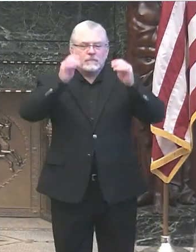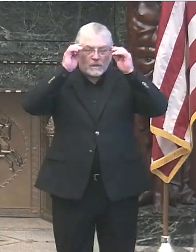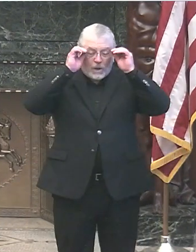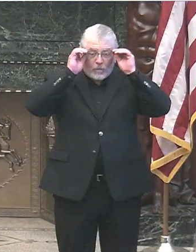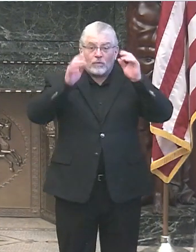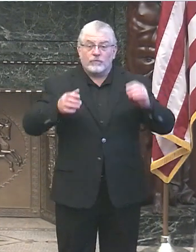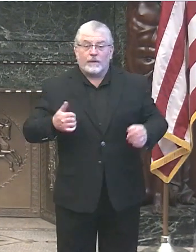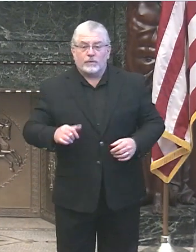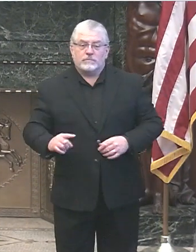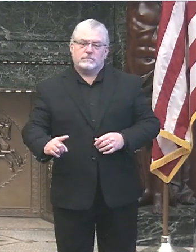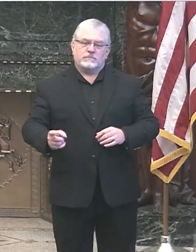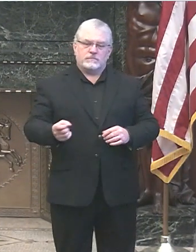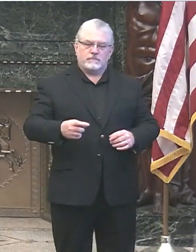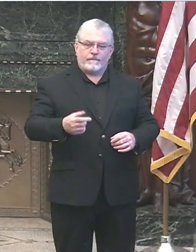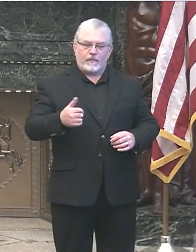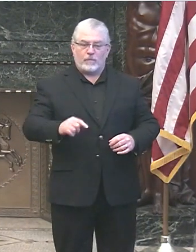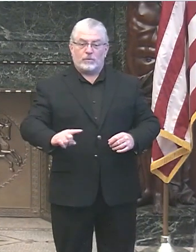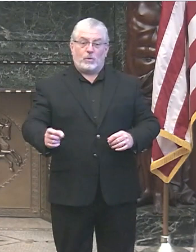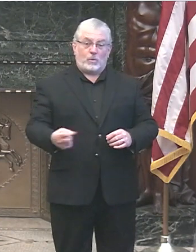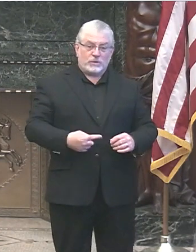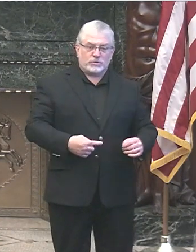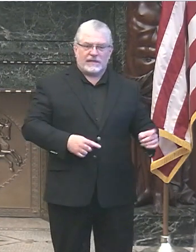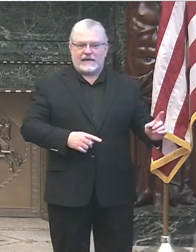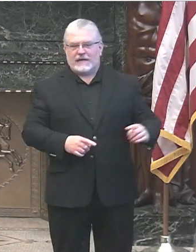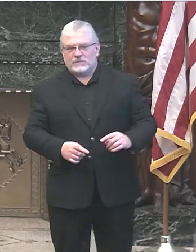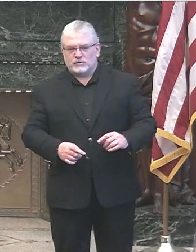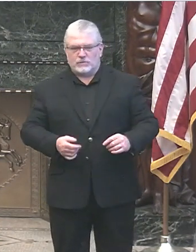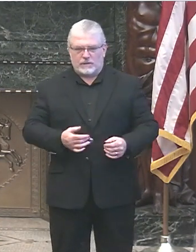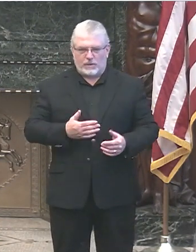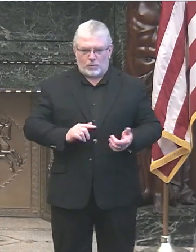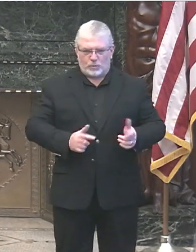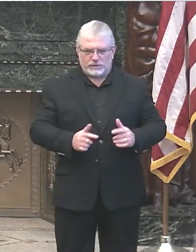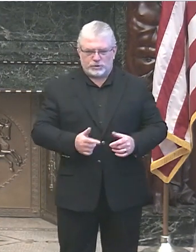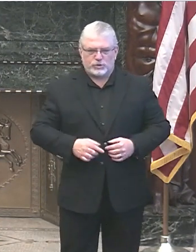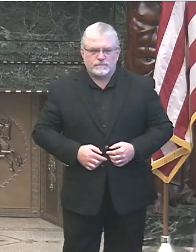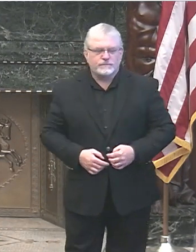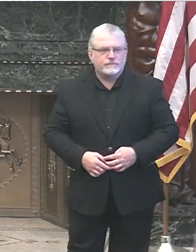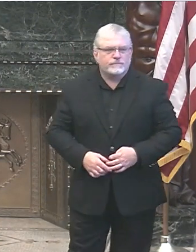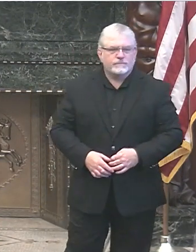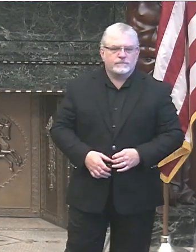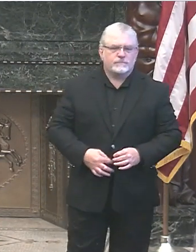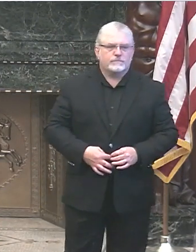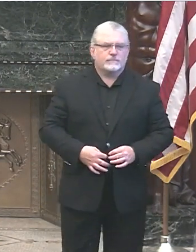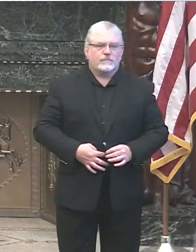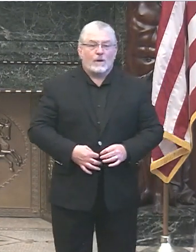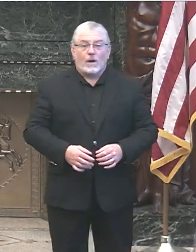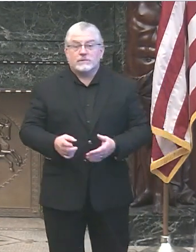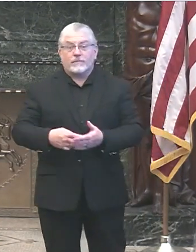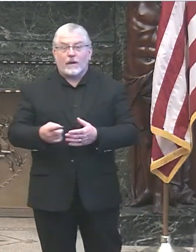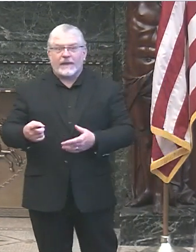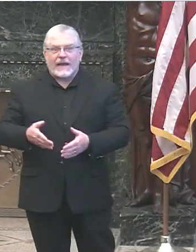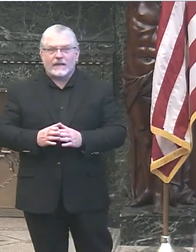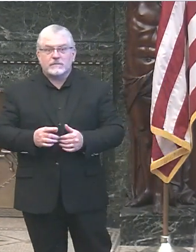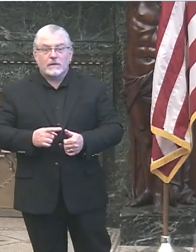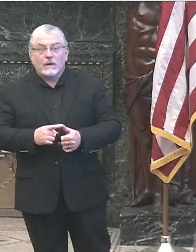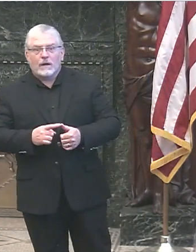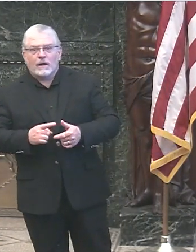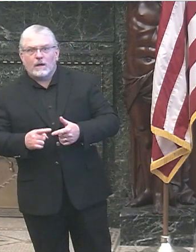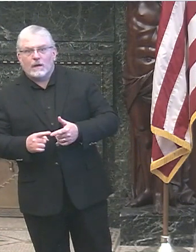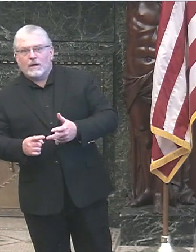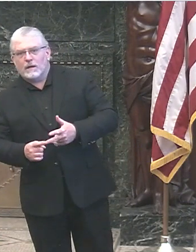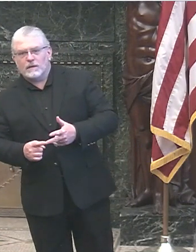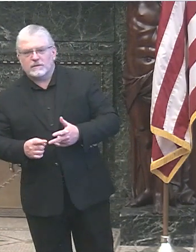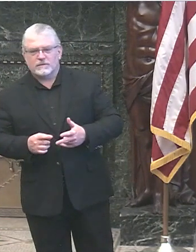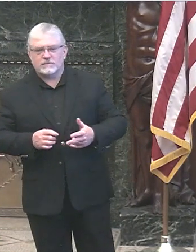cita médica, ir a buscar alimentos o ir a trabajar, por favor mantenga al menos 6 pies de distancia entre usted y los